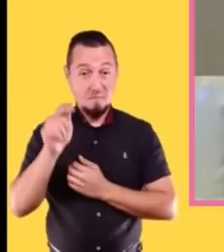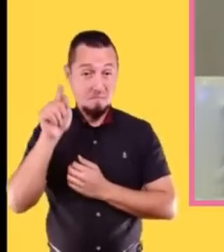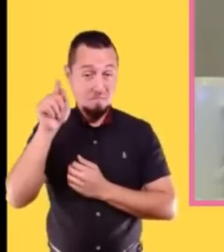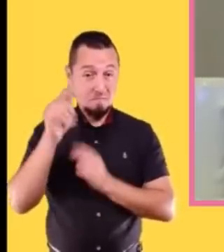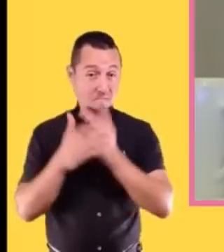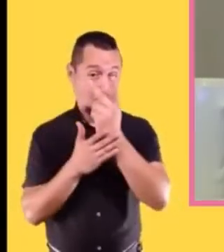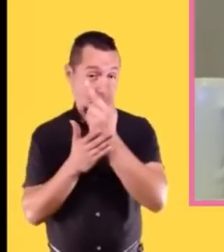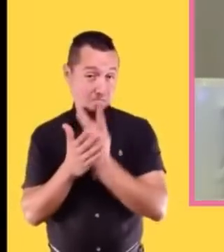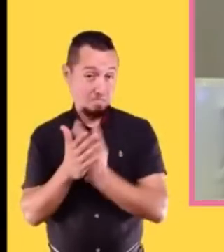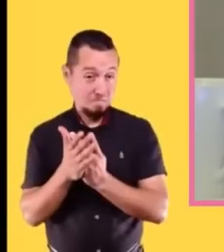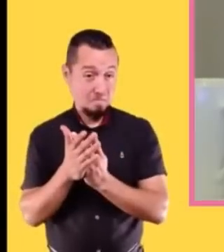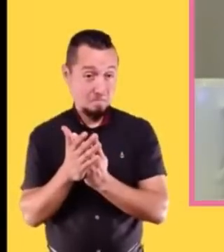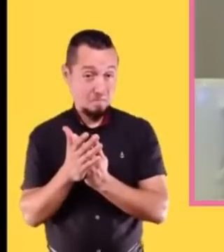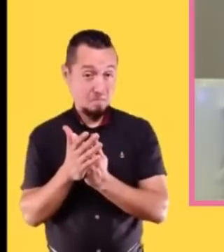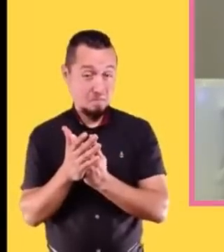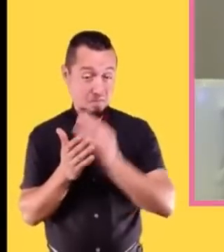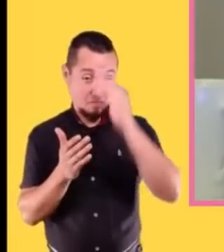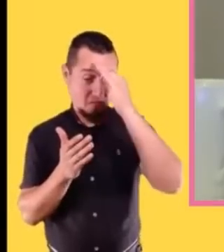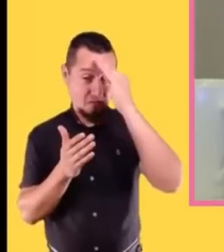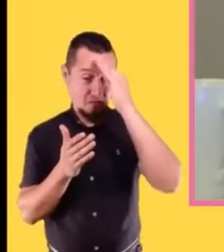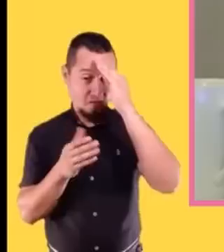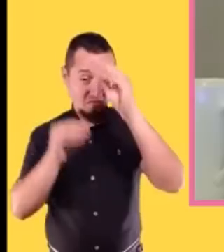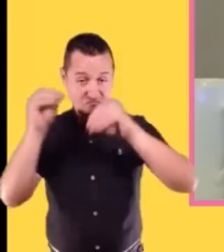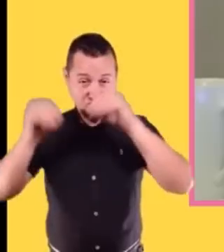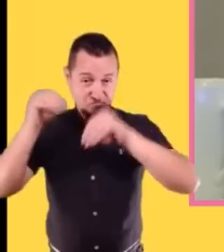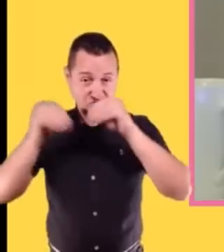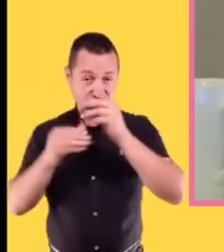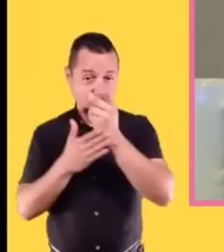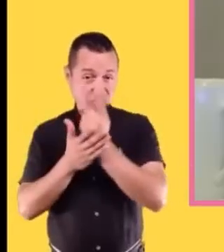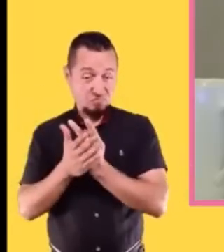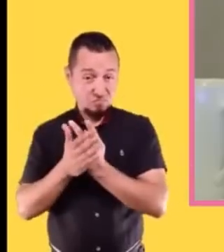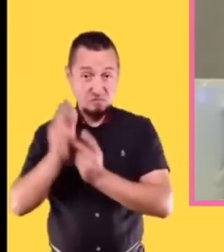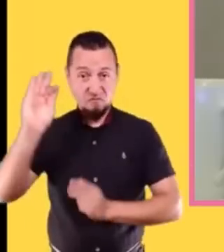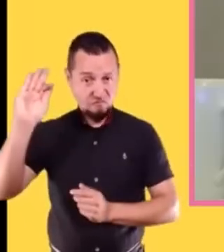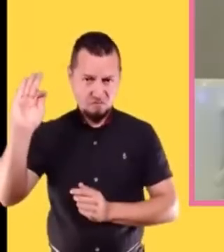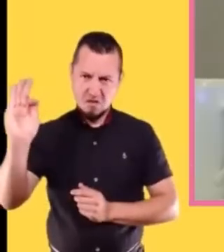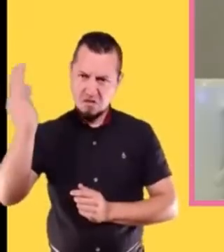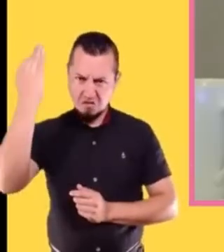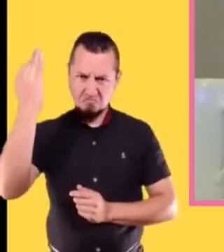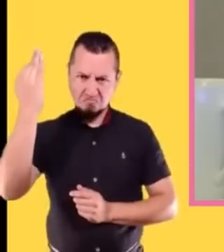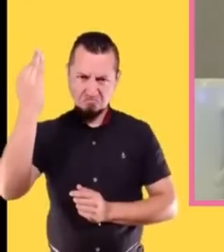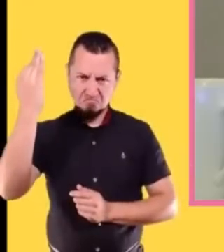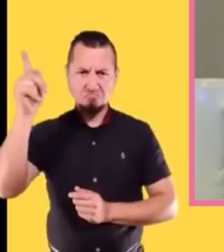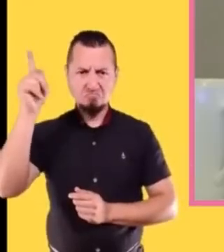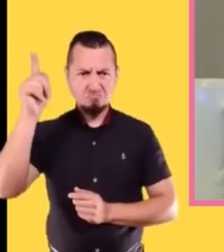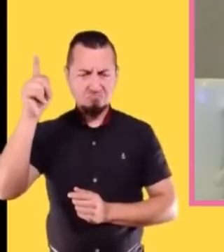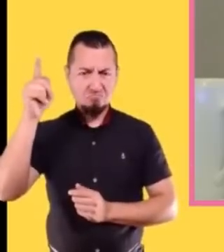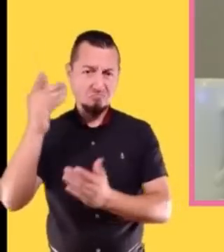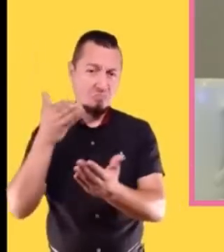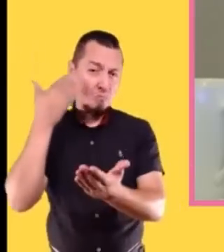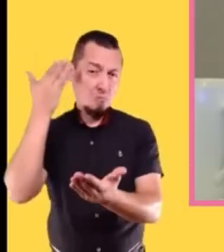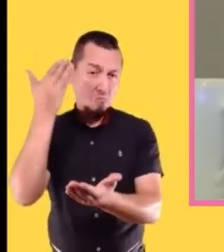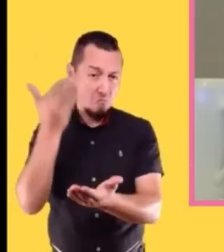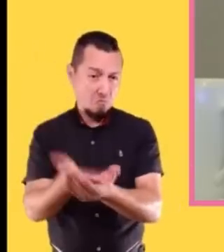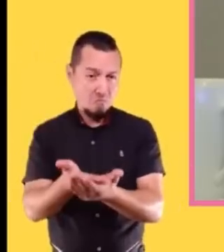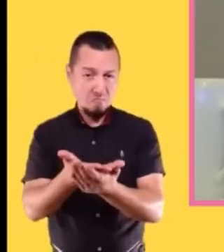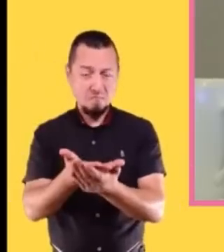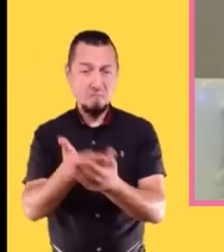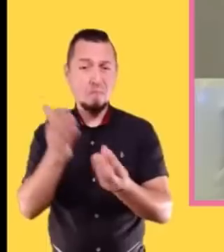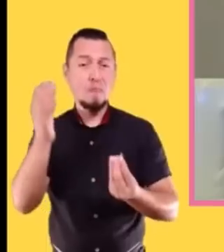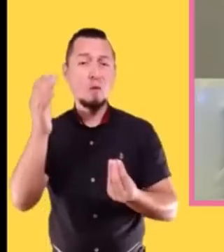educativo, que lo diseña la Federación y que es lo que se ha denominado Nueva Escuela